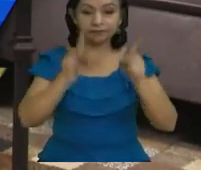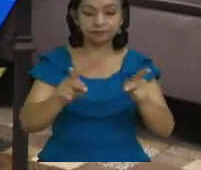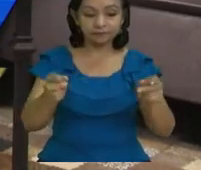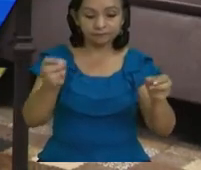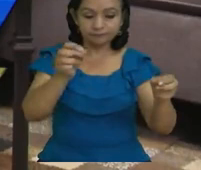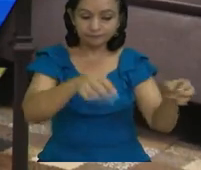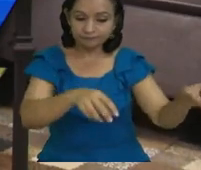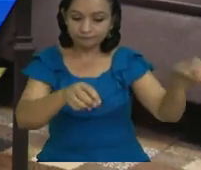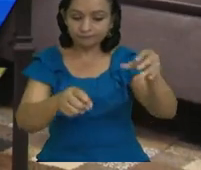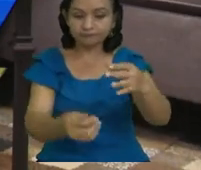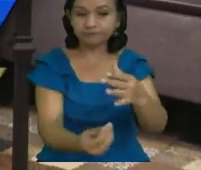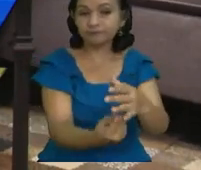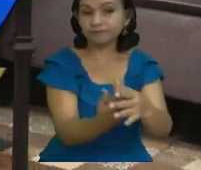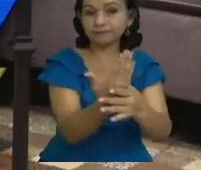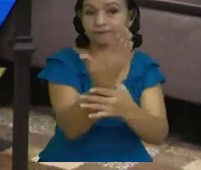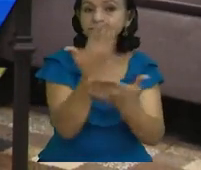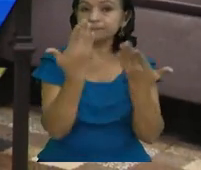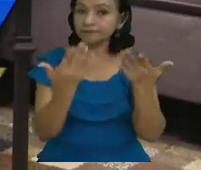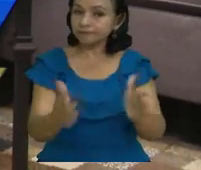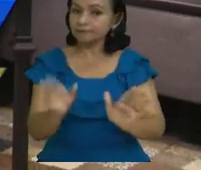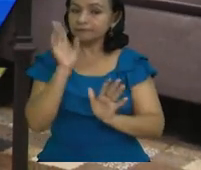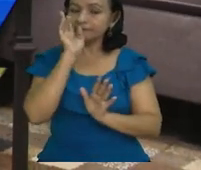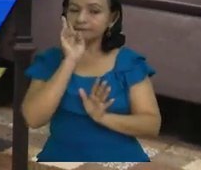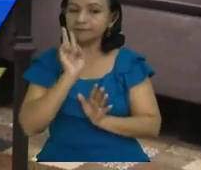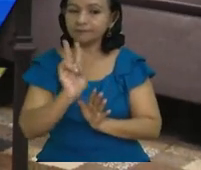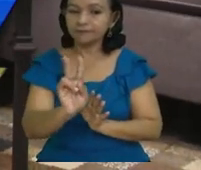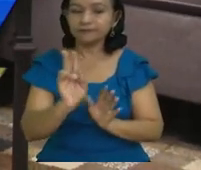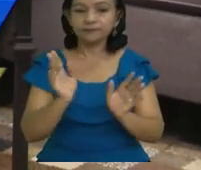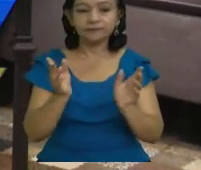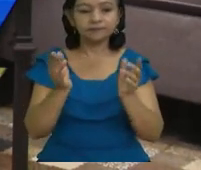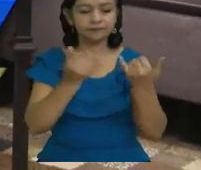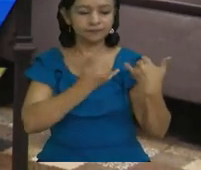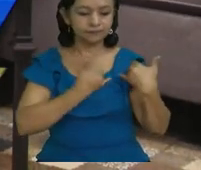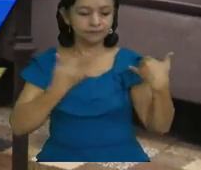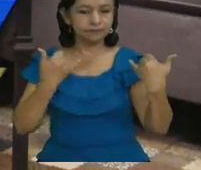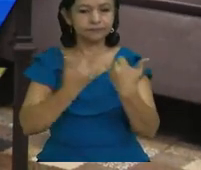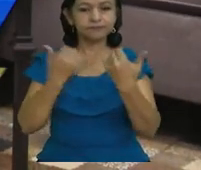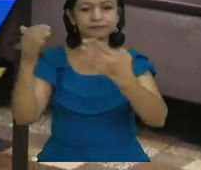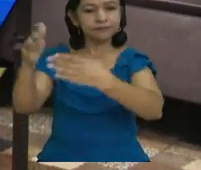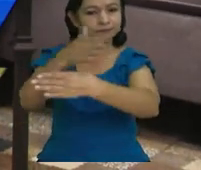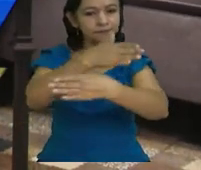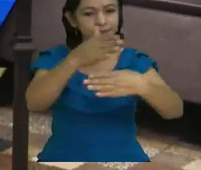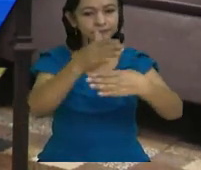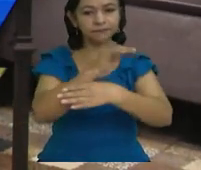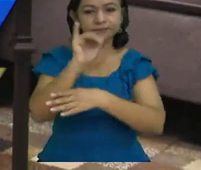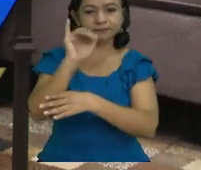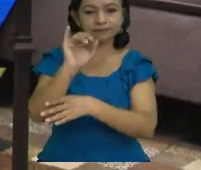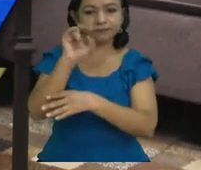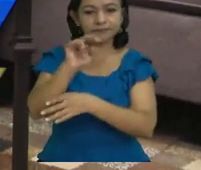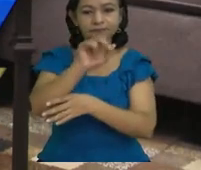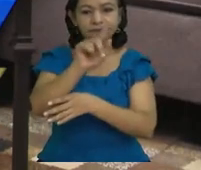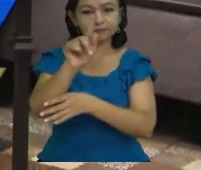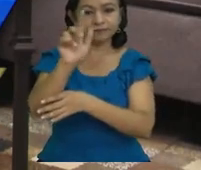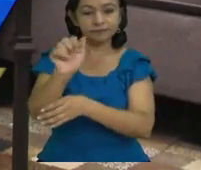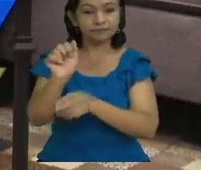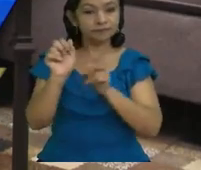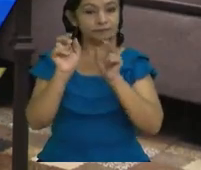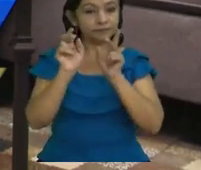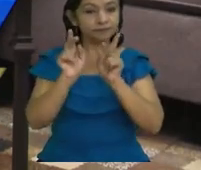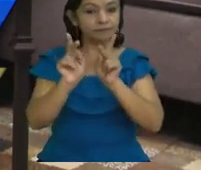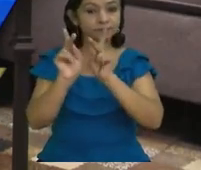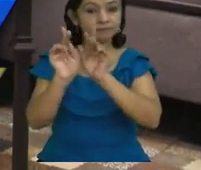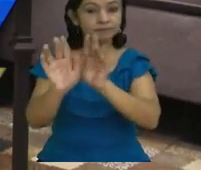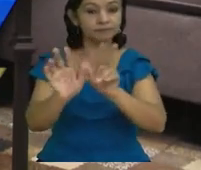ese acompañamiento, y lo he visto de parte de muchas instituciones, y en este caso el INTA también, casi personalizado con